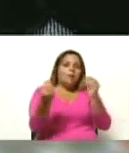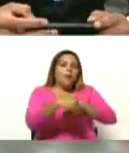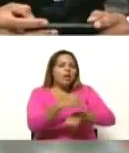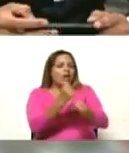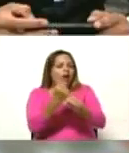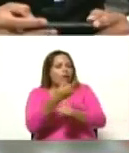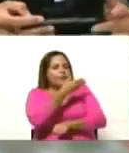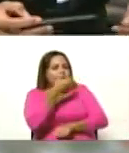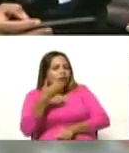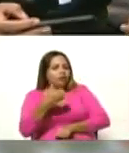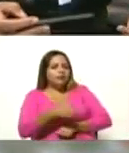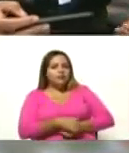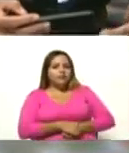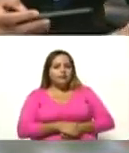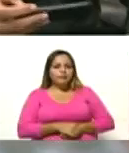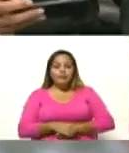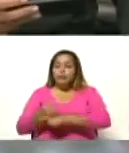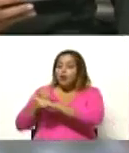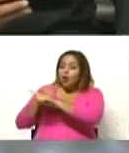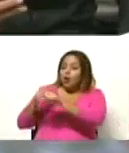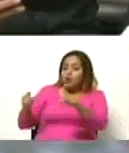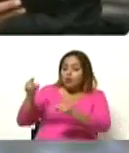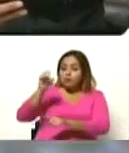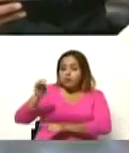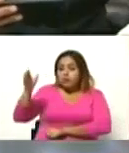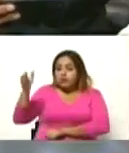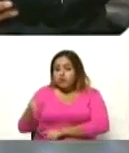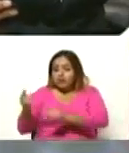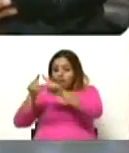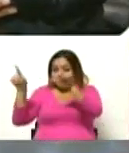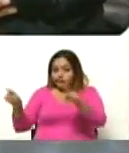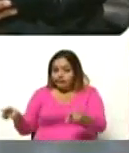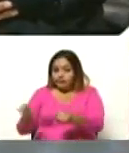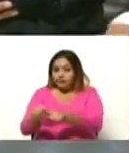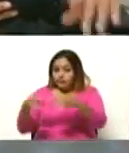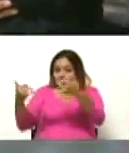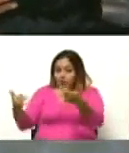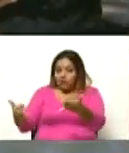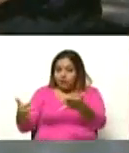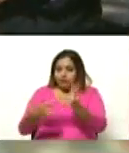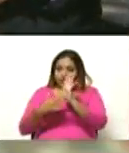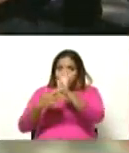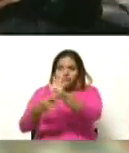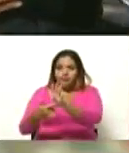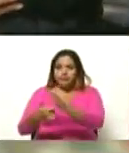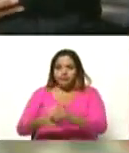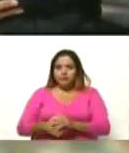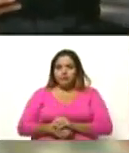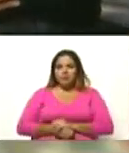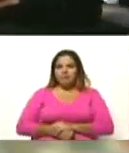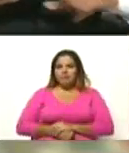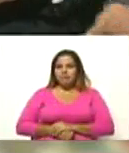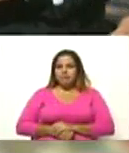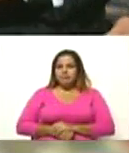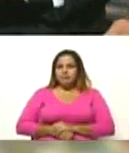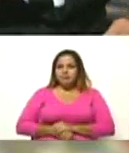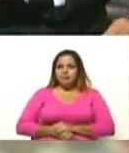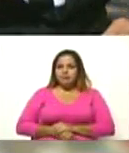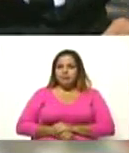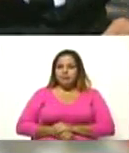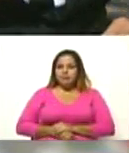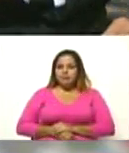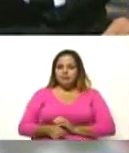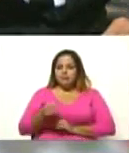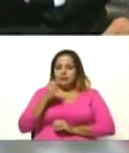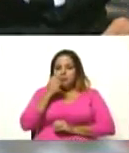otra de las variables del último monitor país de Oscar Schemel, y la tenemos en pantalla, el equipo de producción está a tiro.